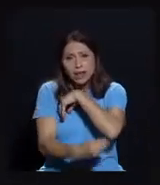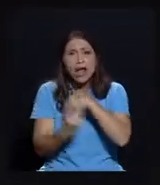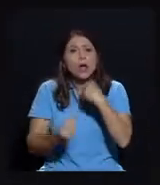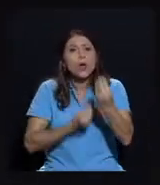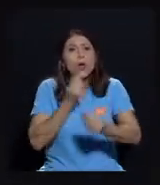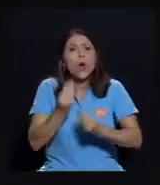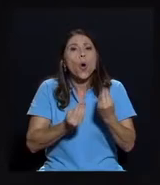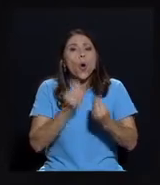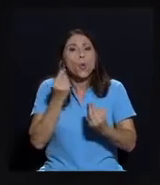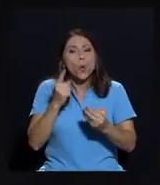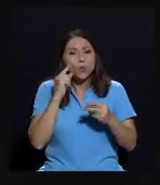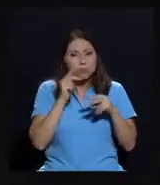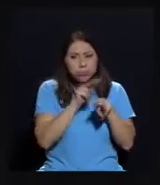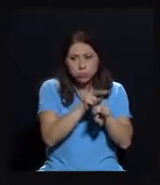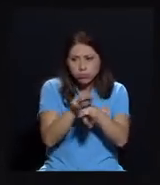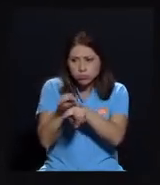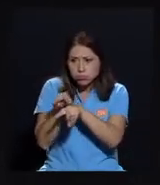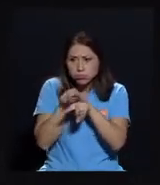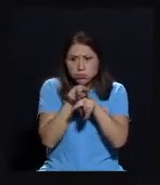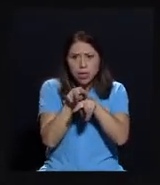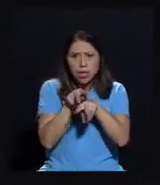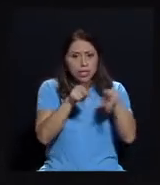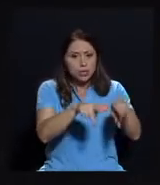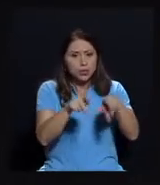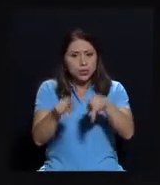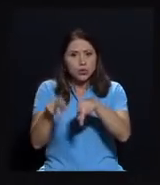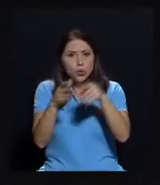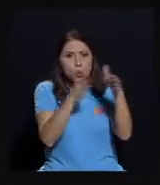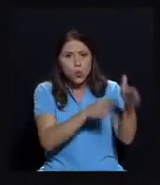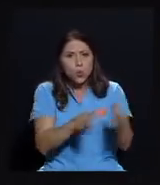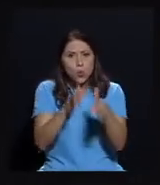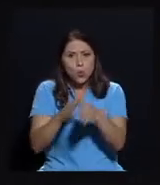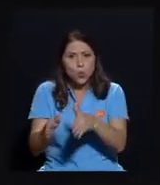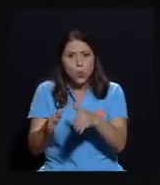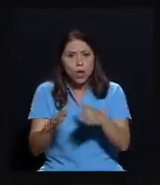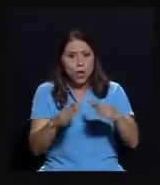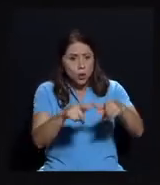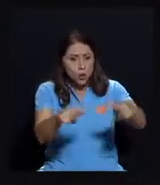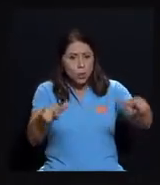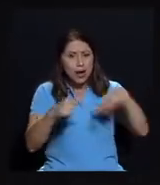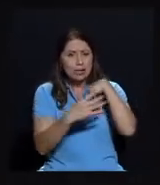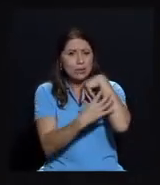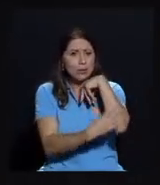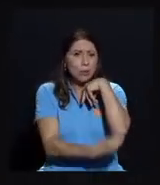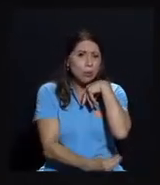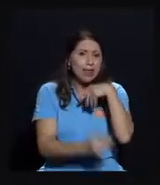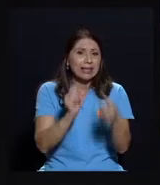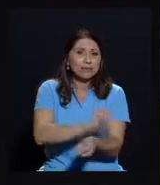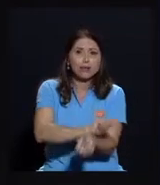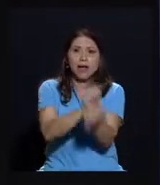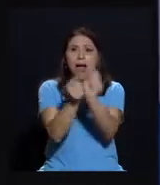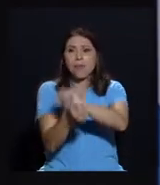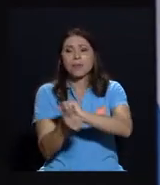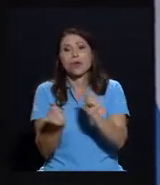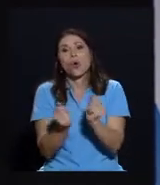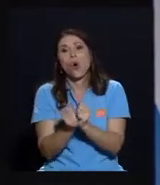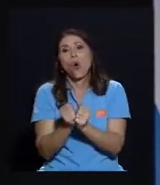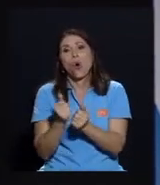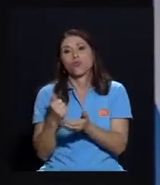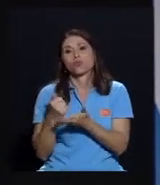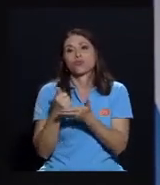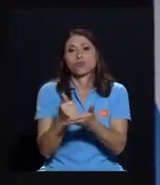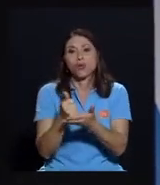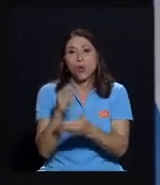vigilancia de organización ciudadana de transformación de precarios vía abono de vivienda o no comunal que